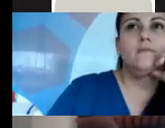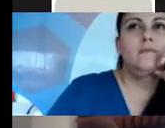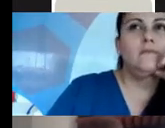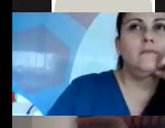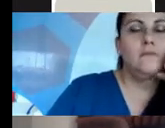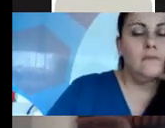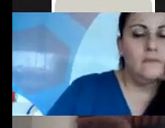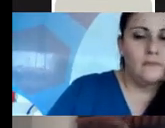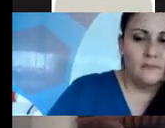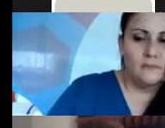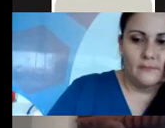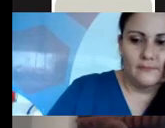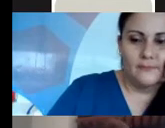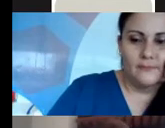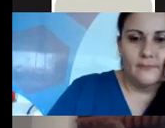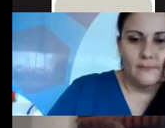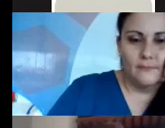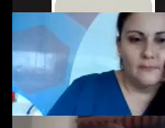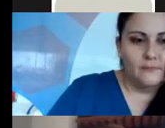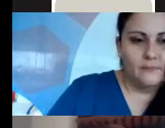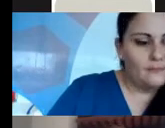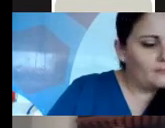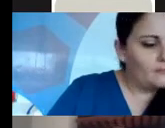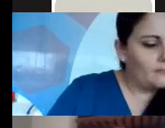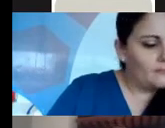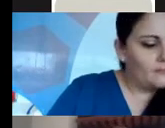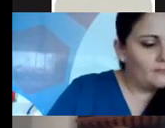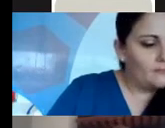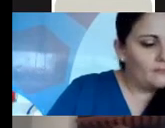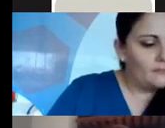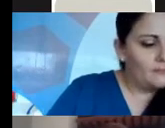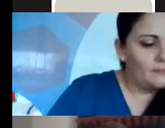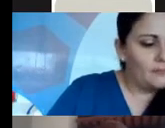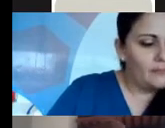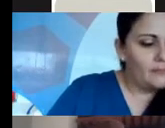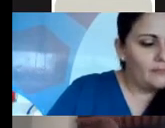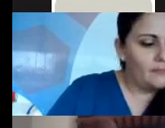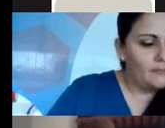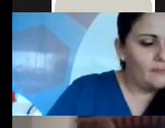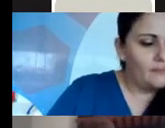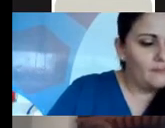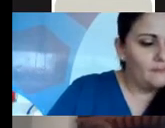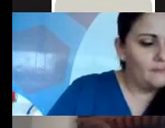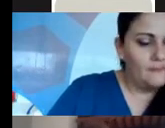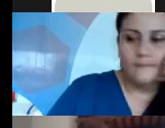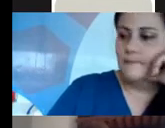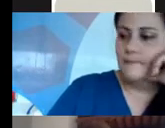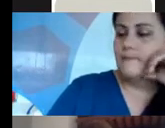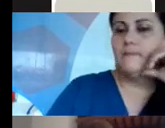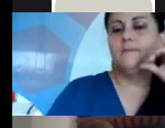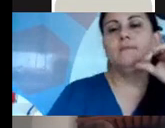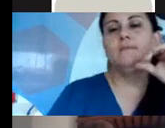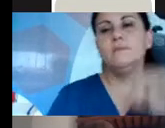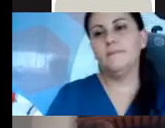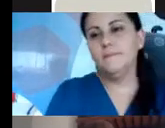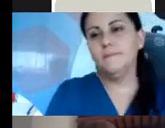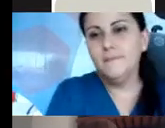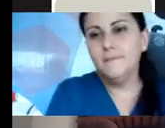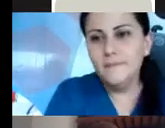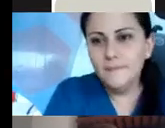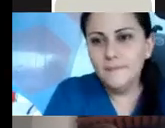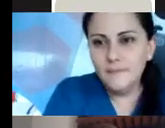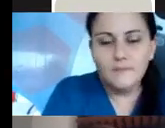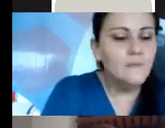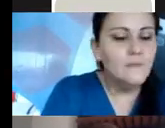sistemas, por posición de ráfaga de miembros inferiores. ¿Okay? Lo estamos utilizando y sobre todo son acolchados para permitir